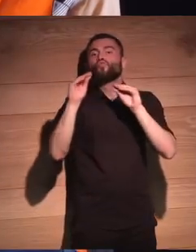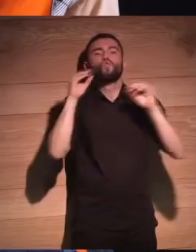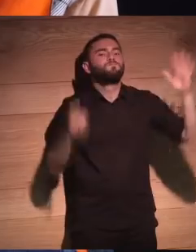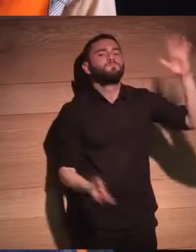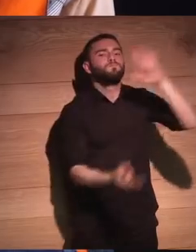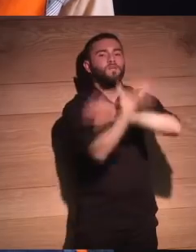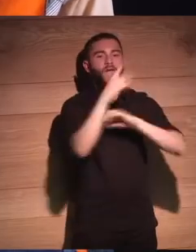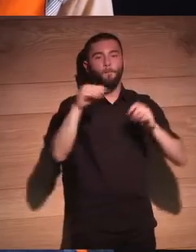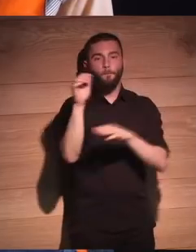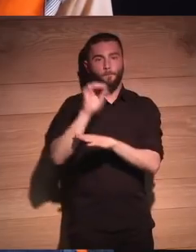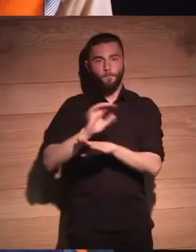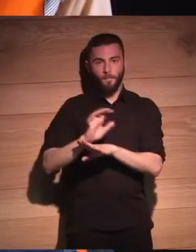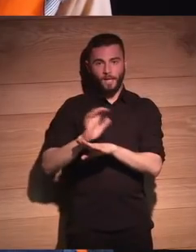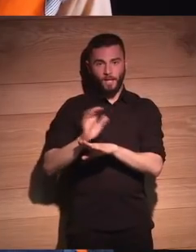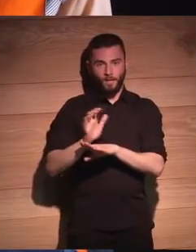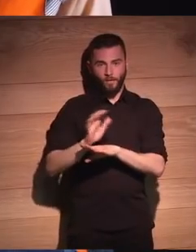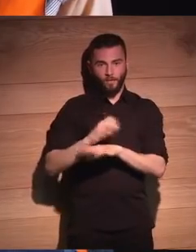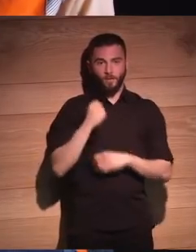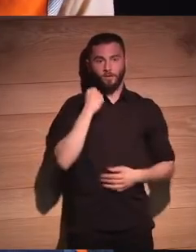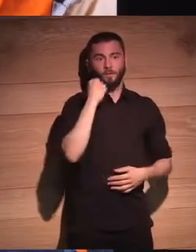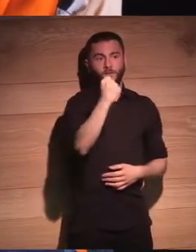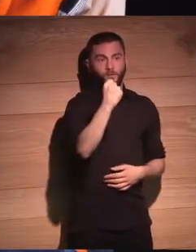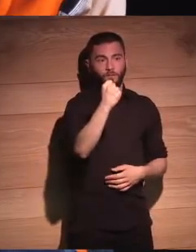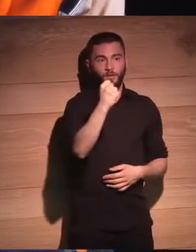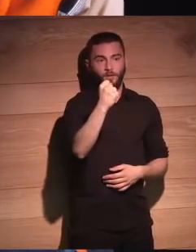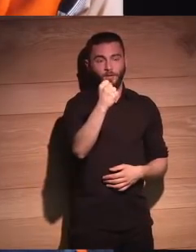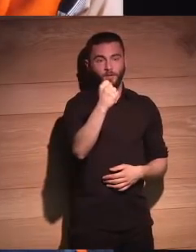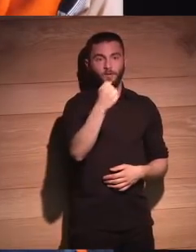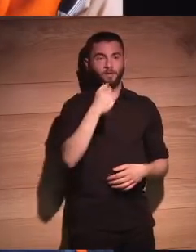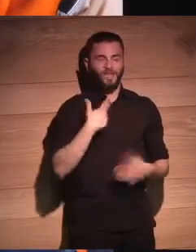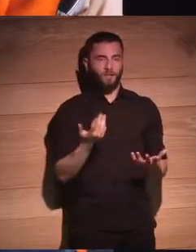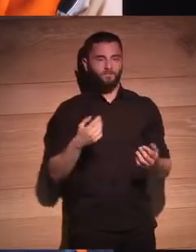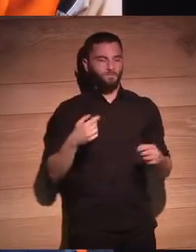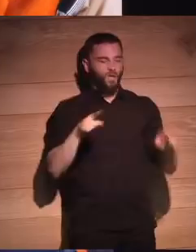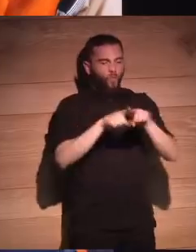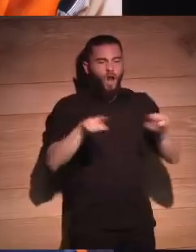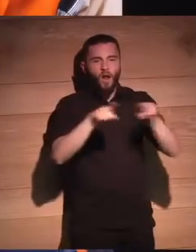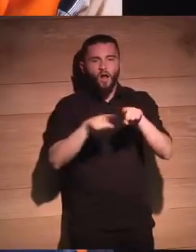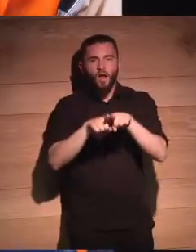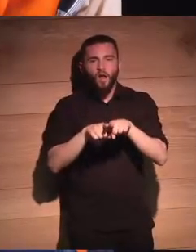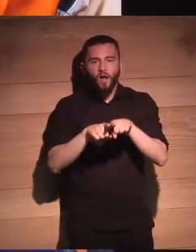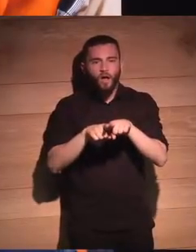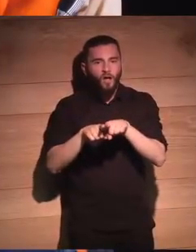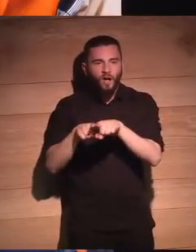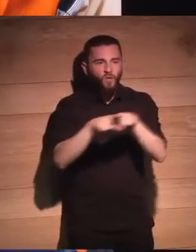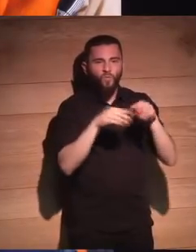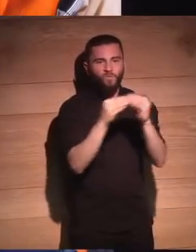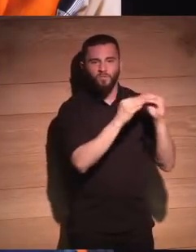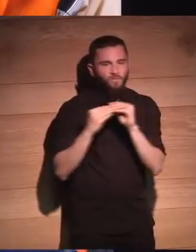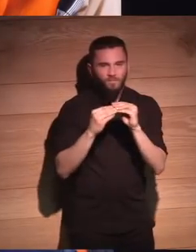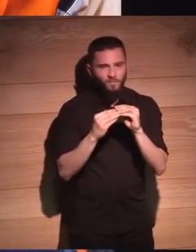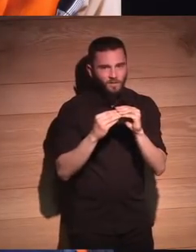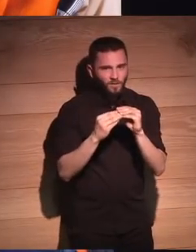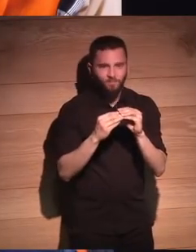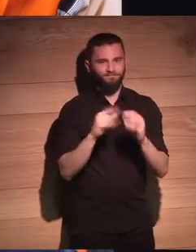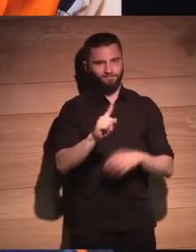superhéroes deberían escapar a medida de lo posible del mainstream y de hacer un producto estandarizado y permitir, que no es nada fácil, que el